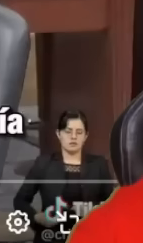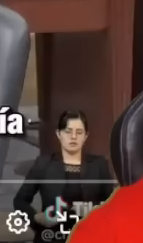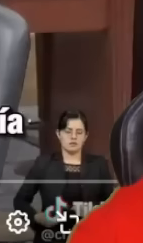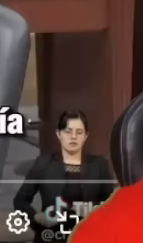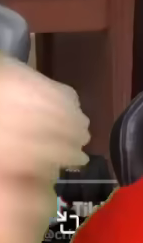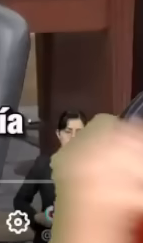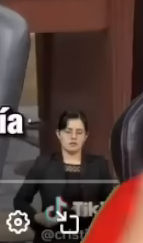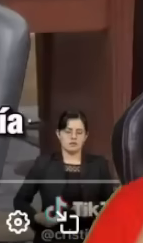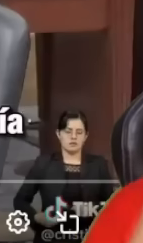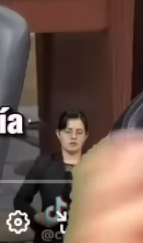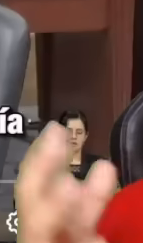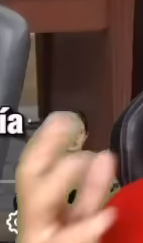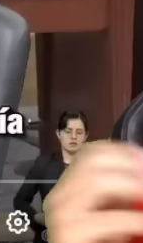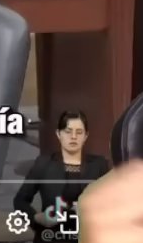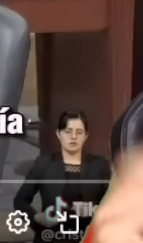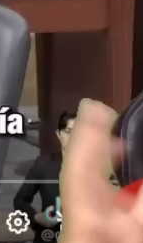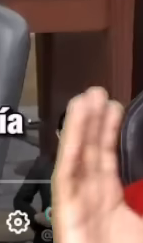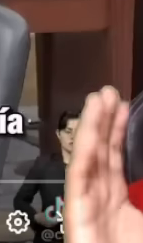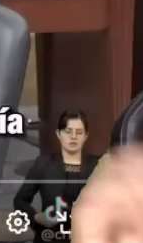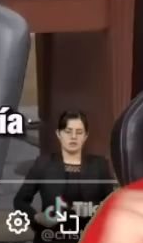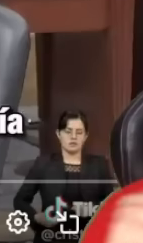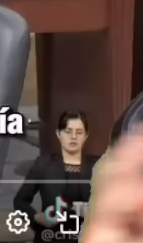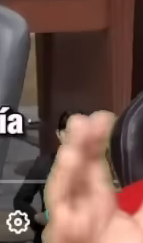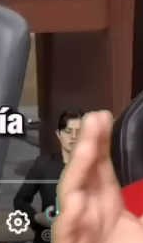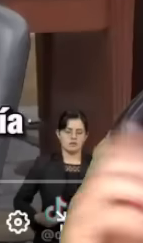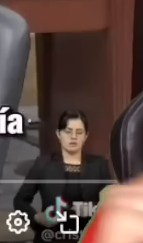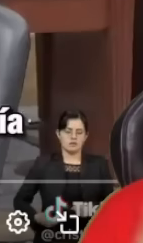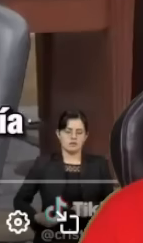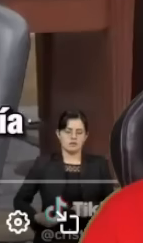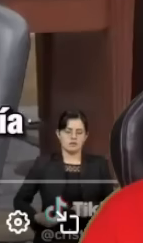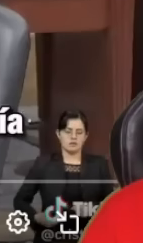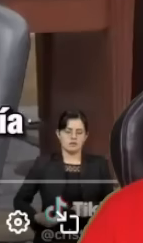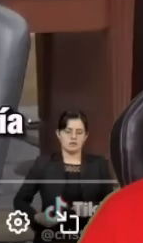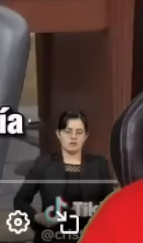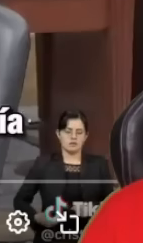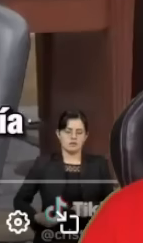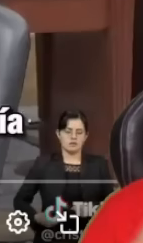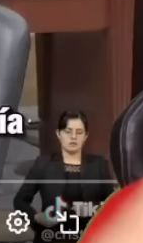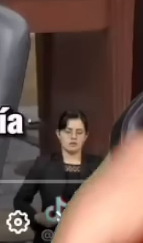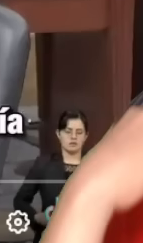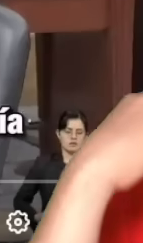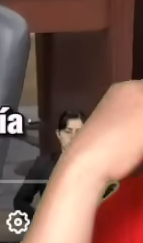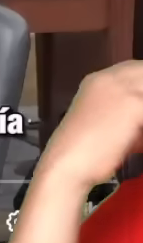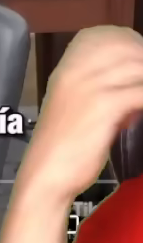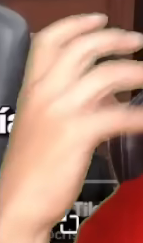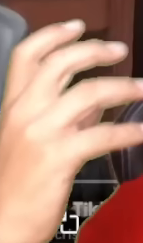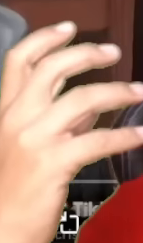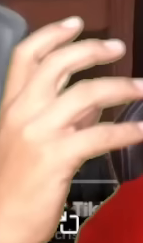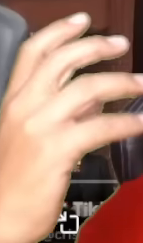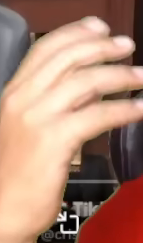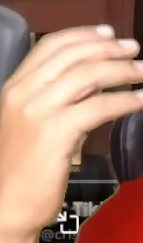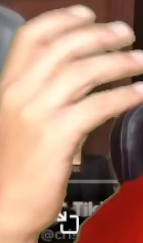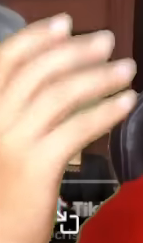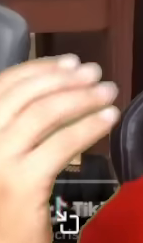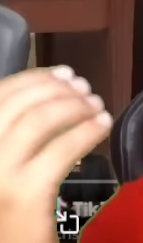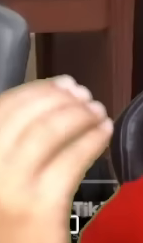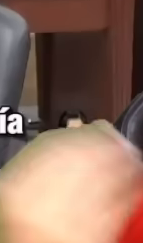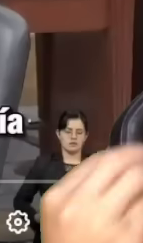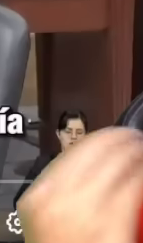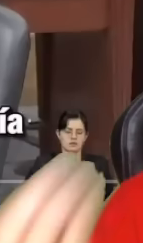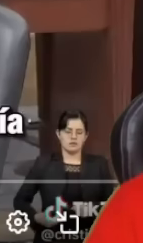varias mañaneras sí creo Son seis o siete sí como ya este